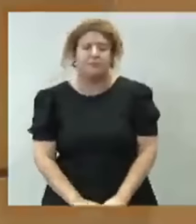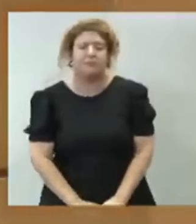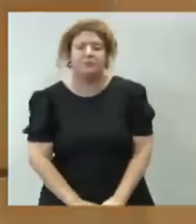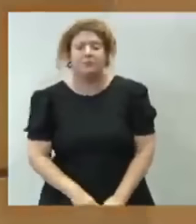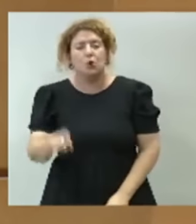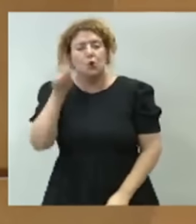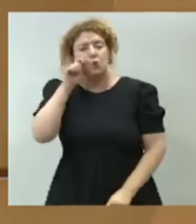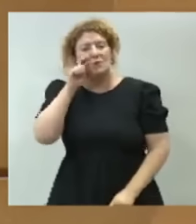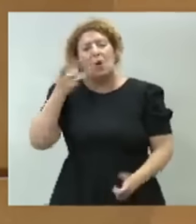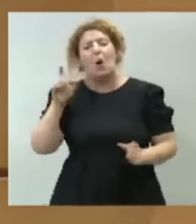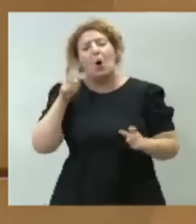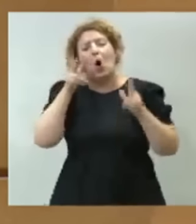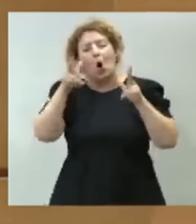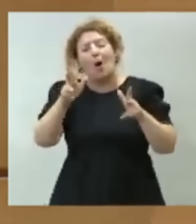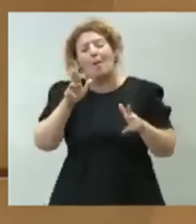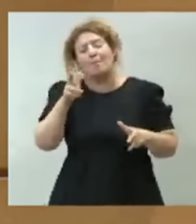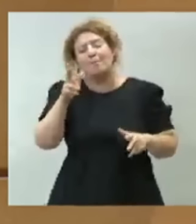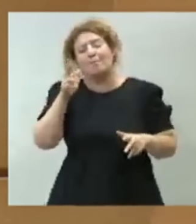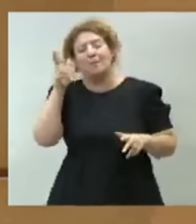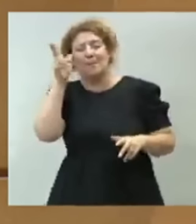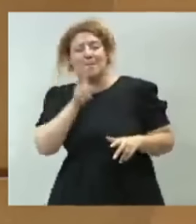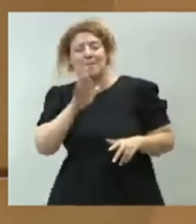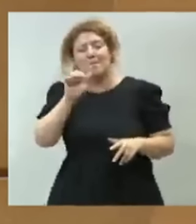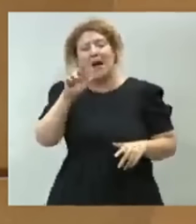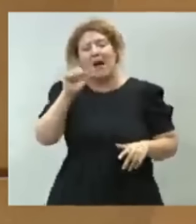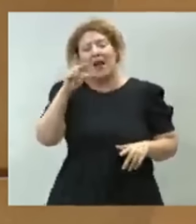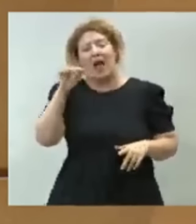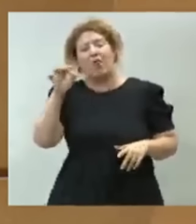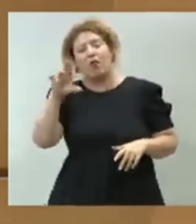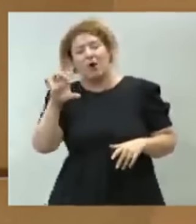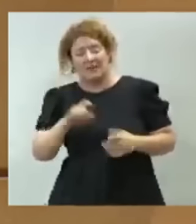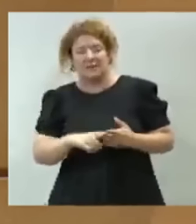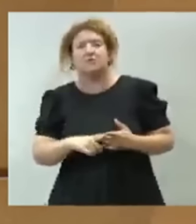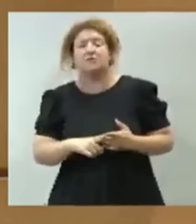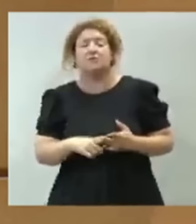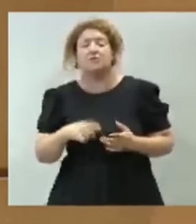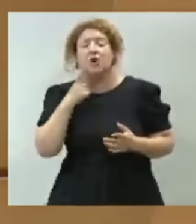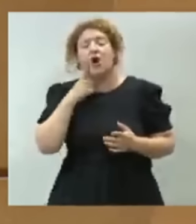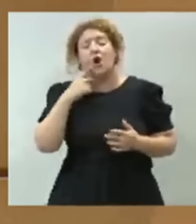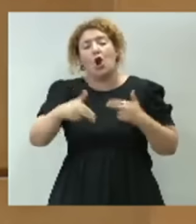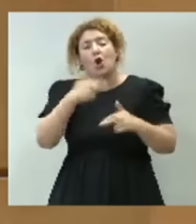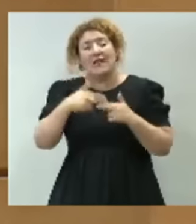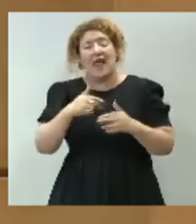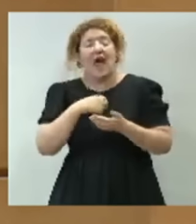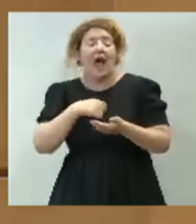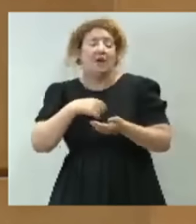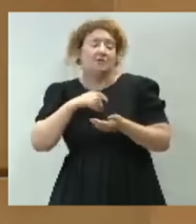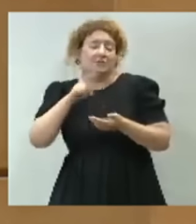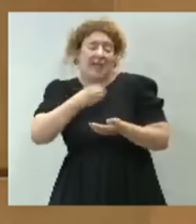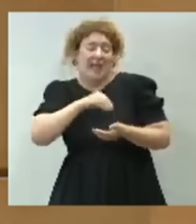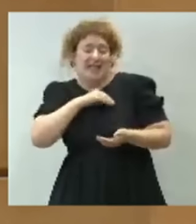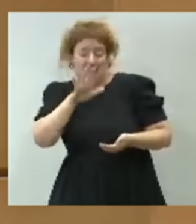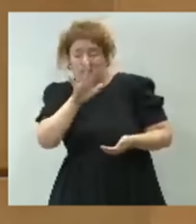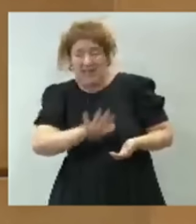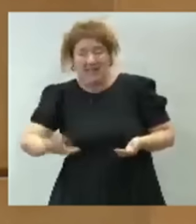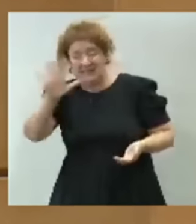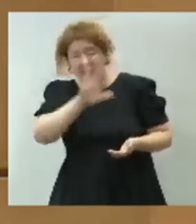Turismo, Partido Socialista. Señor ministro, no ha acabado. Seguimos para bingo. Loterías y Apuestas del Estado, Partido